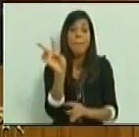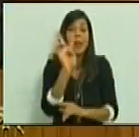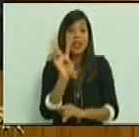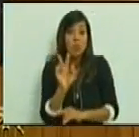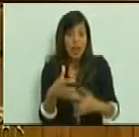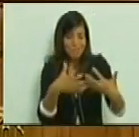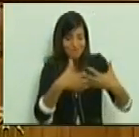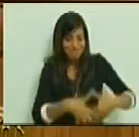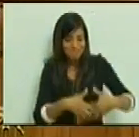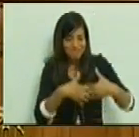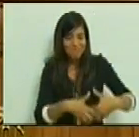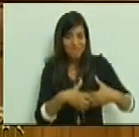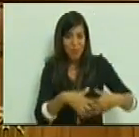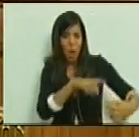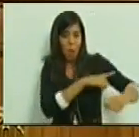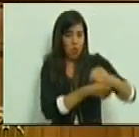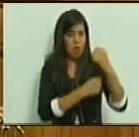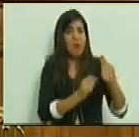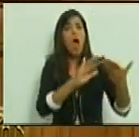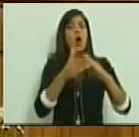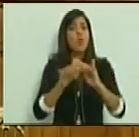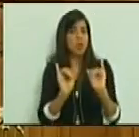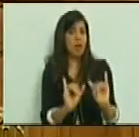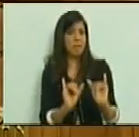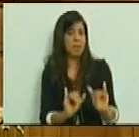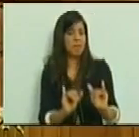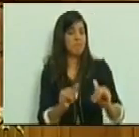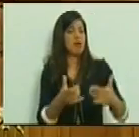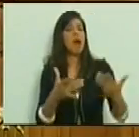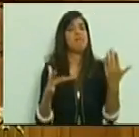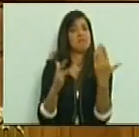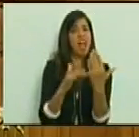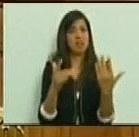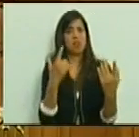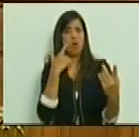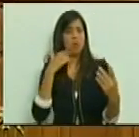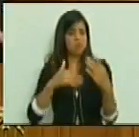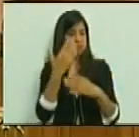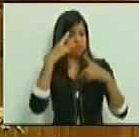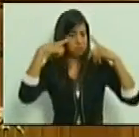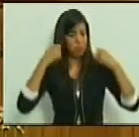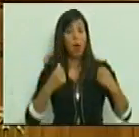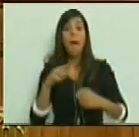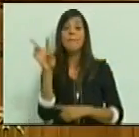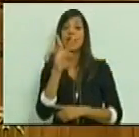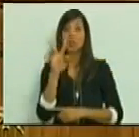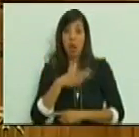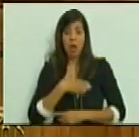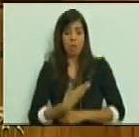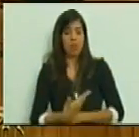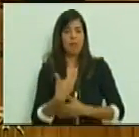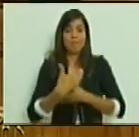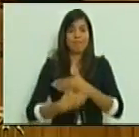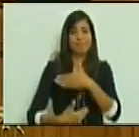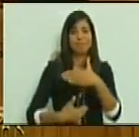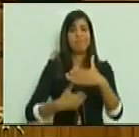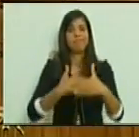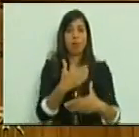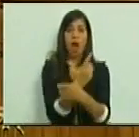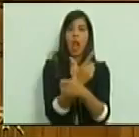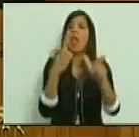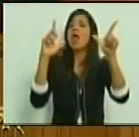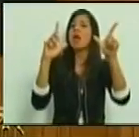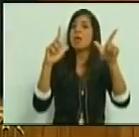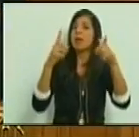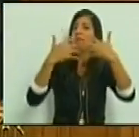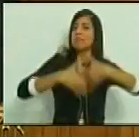incentivos, de motivaciones, de atributos, de maquinarias, de equipamiento, y podamos nosotros ir transitando de la seguridad a